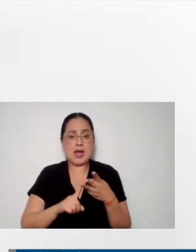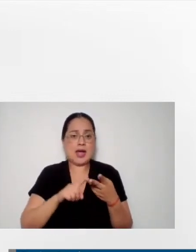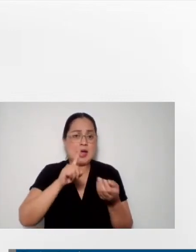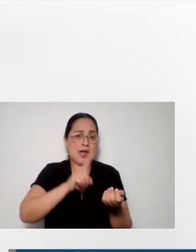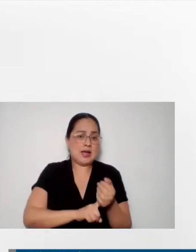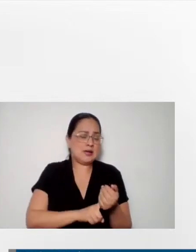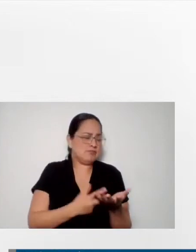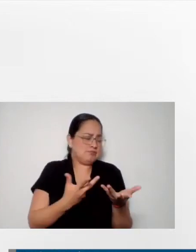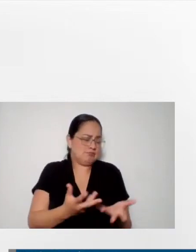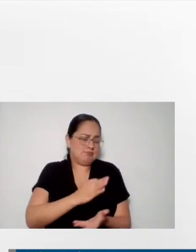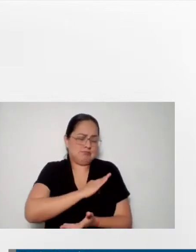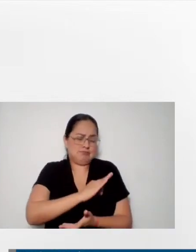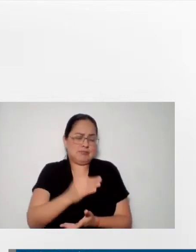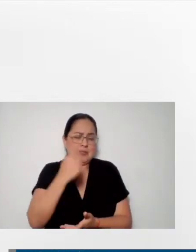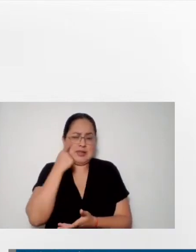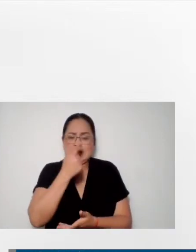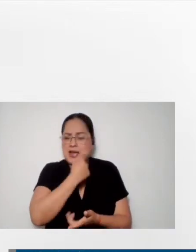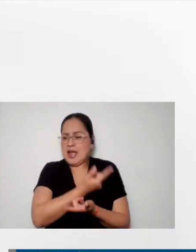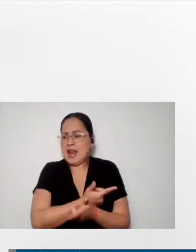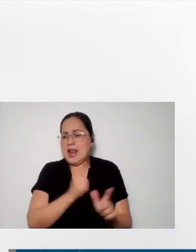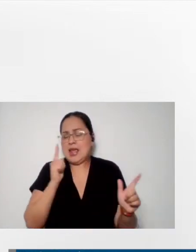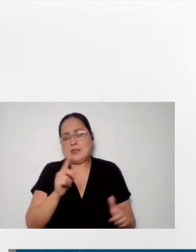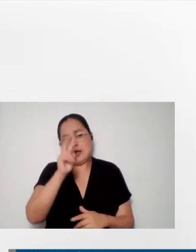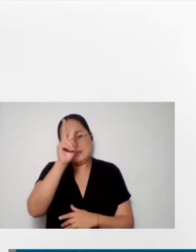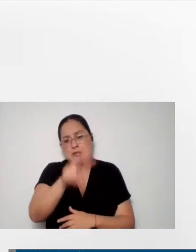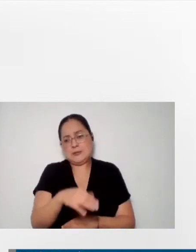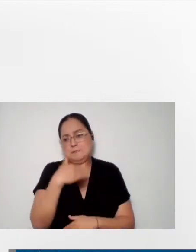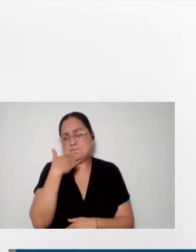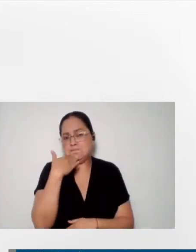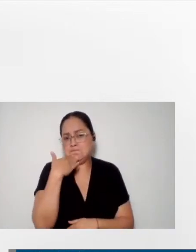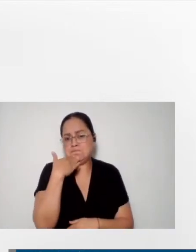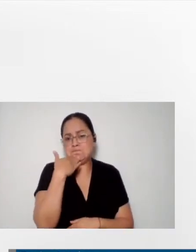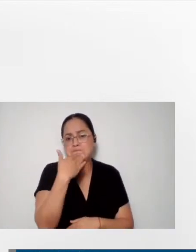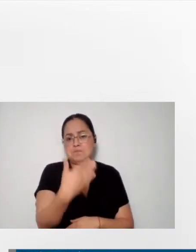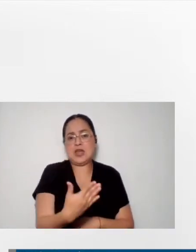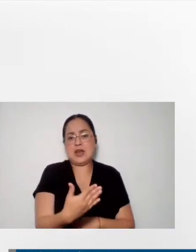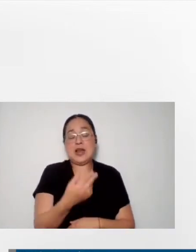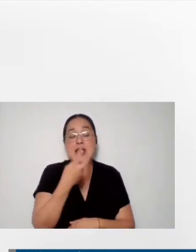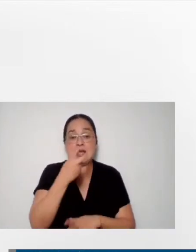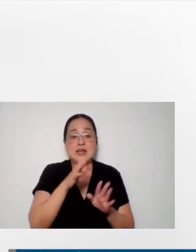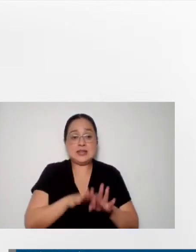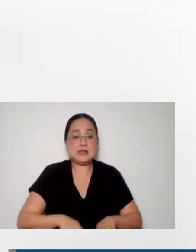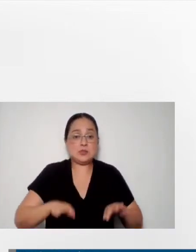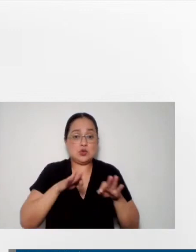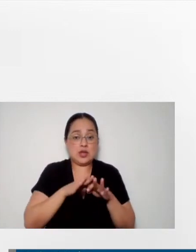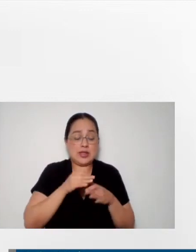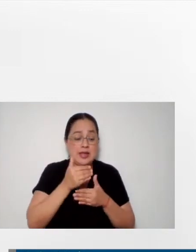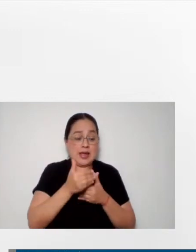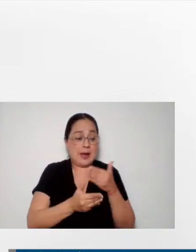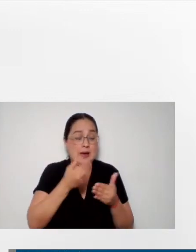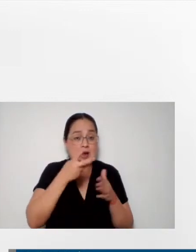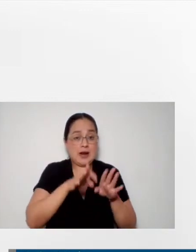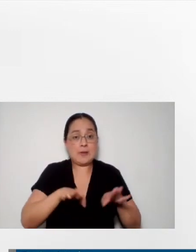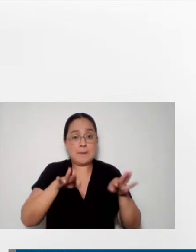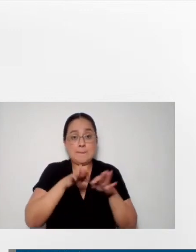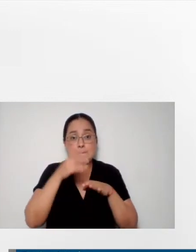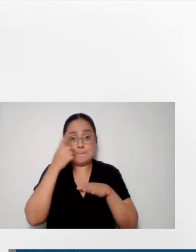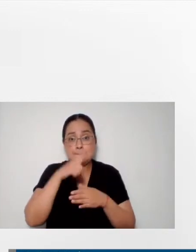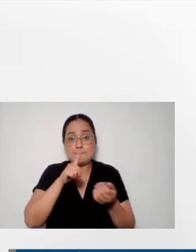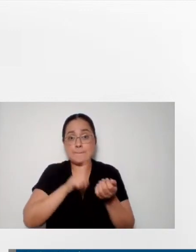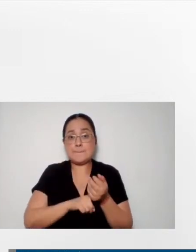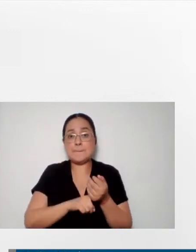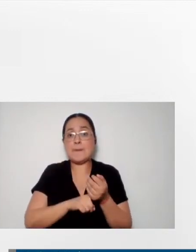y eso me parece increíble, ¿no? Es otro de los grandes, digamos, avances que hemos tenido, no solamente en la implementación